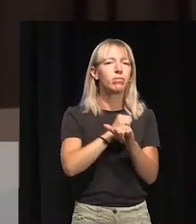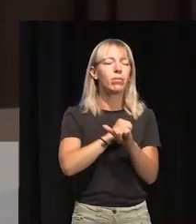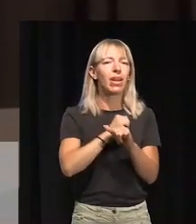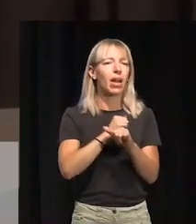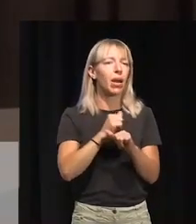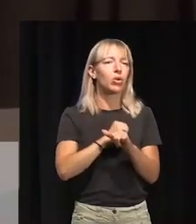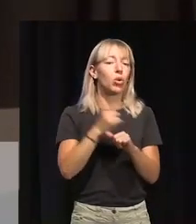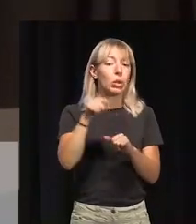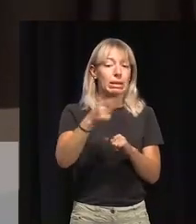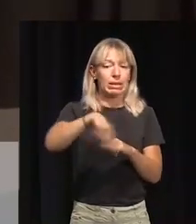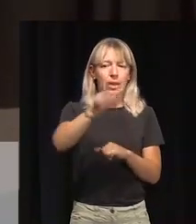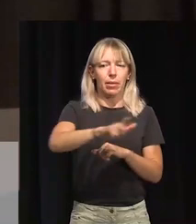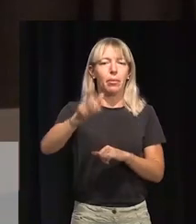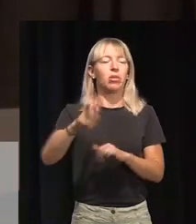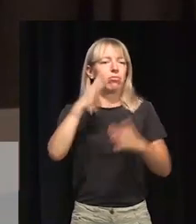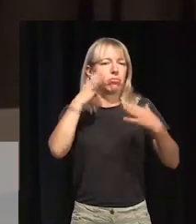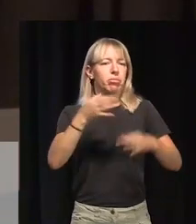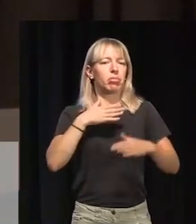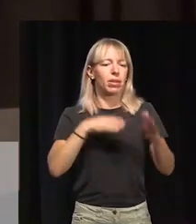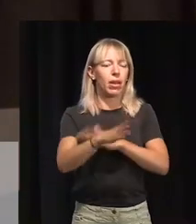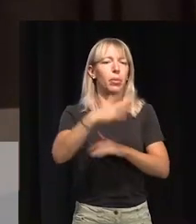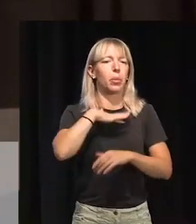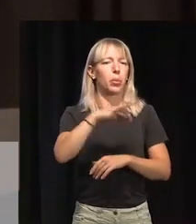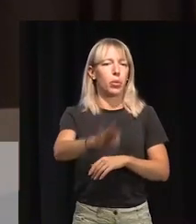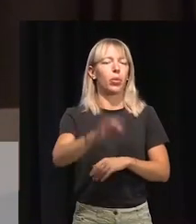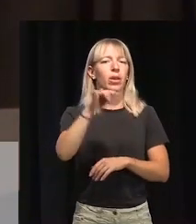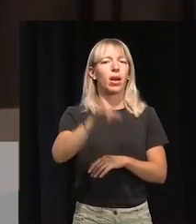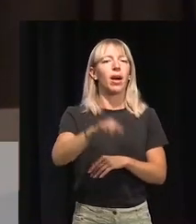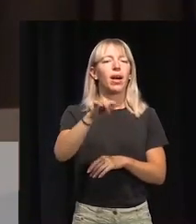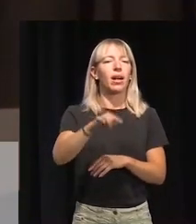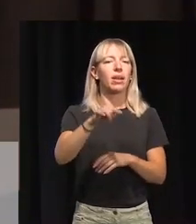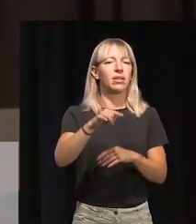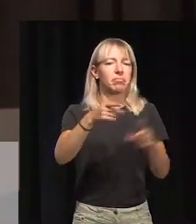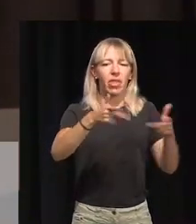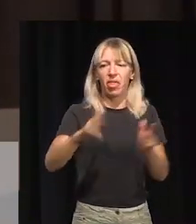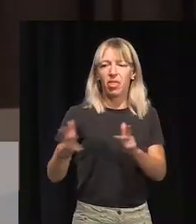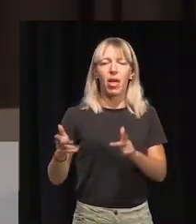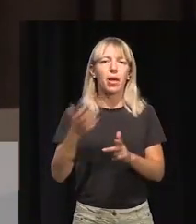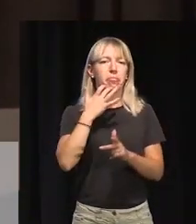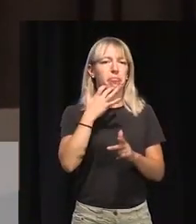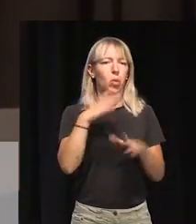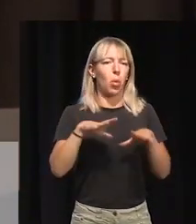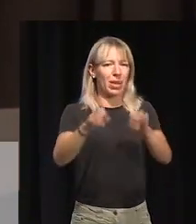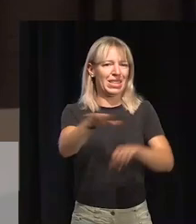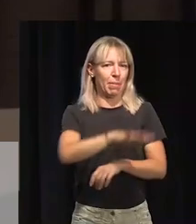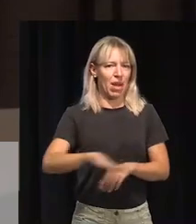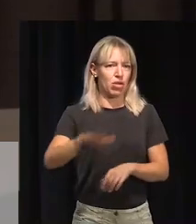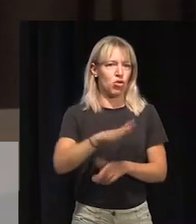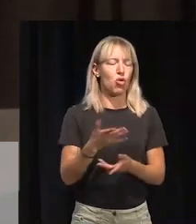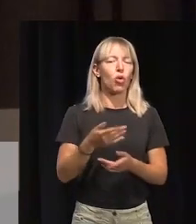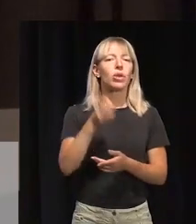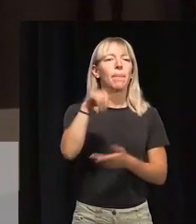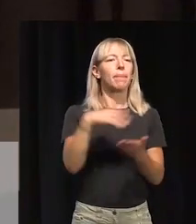brazos abiertos, a que estas personas realmente pudiesen estar en las butacas y habitando los espacios. Os pedimos,